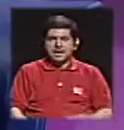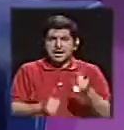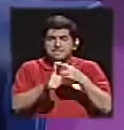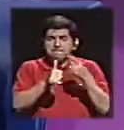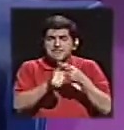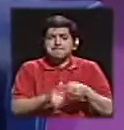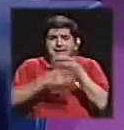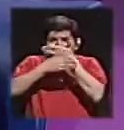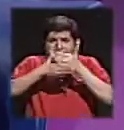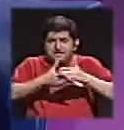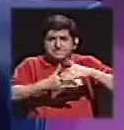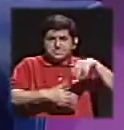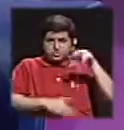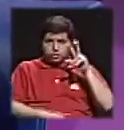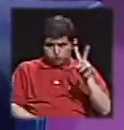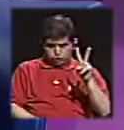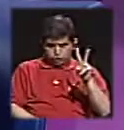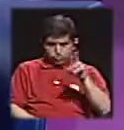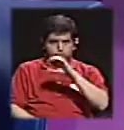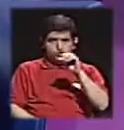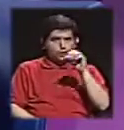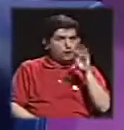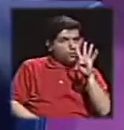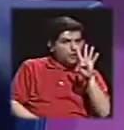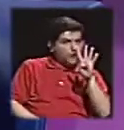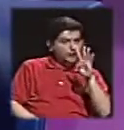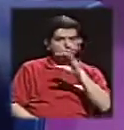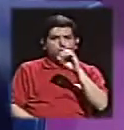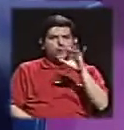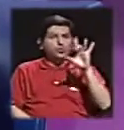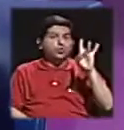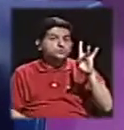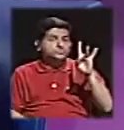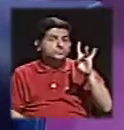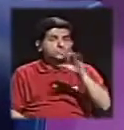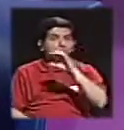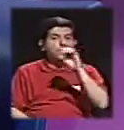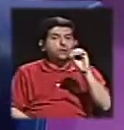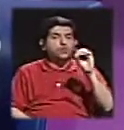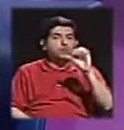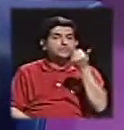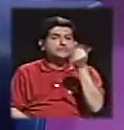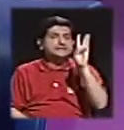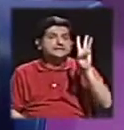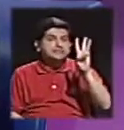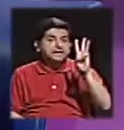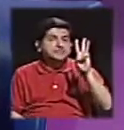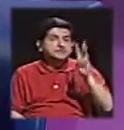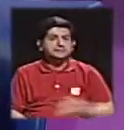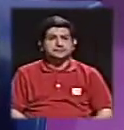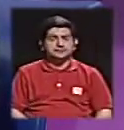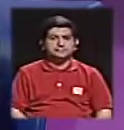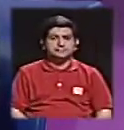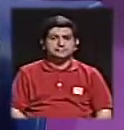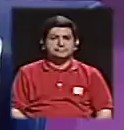primera división en dos, o la de cuatro, o la de ocho, o la de 16, la